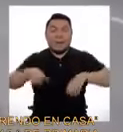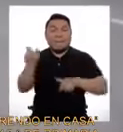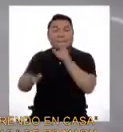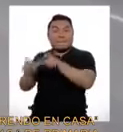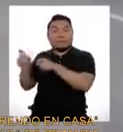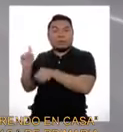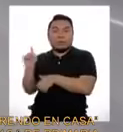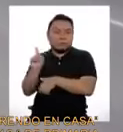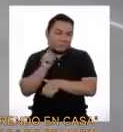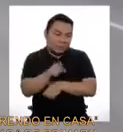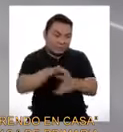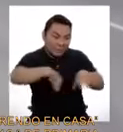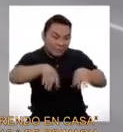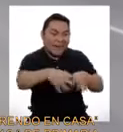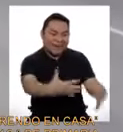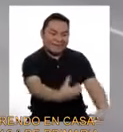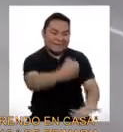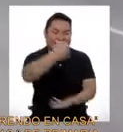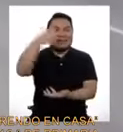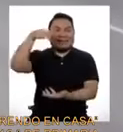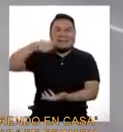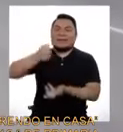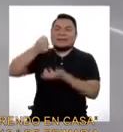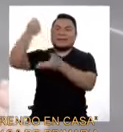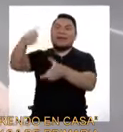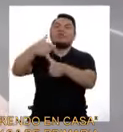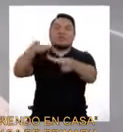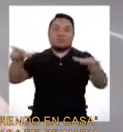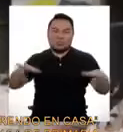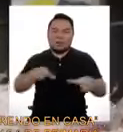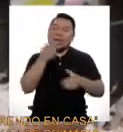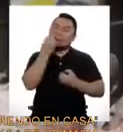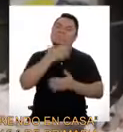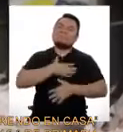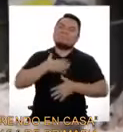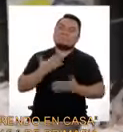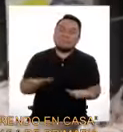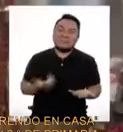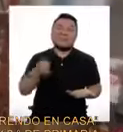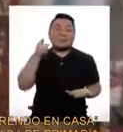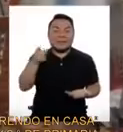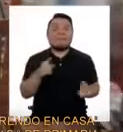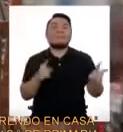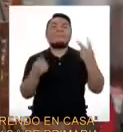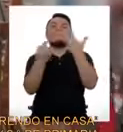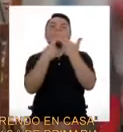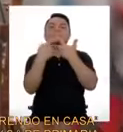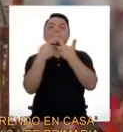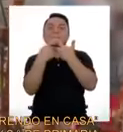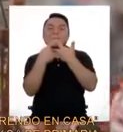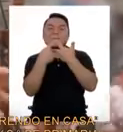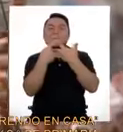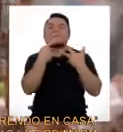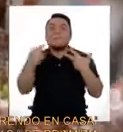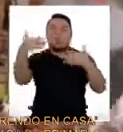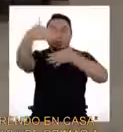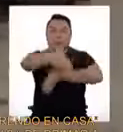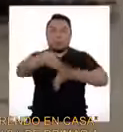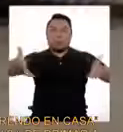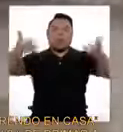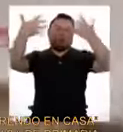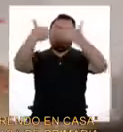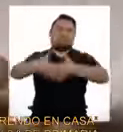separado con tanta ilusión tenga un final feliz. De modo que tus esfuerzos no serán en vano. Segundo, acopiar. Este es un centro de acopio en la vida real. Te lo